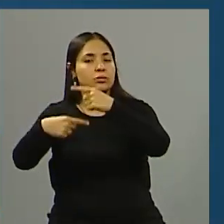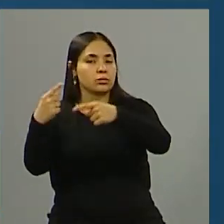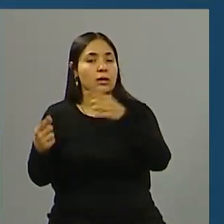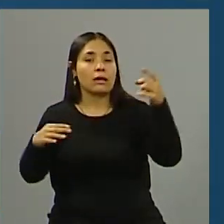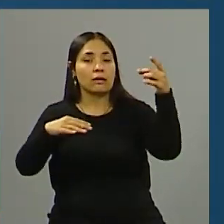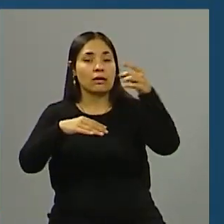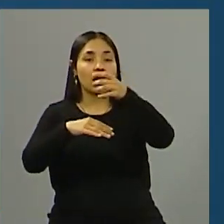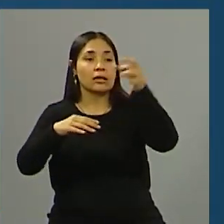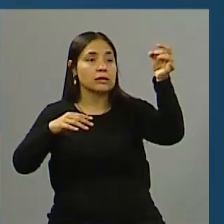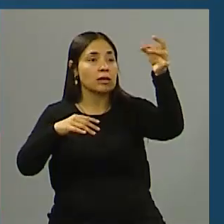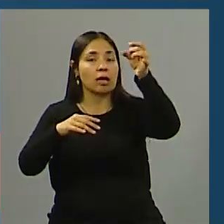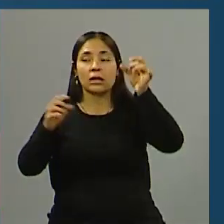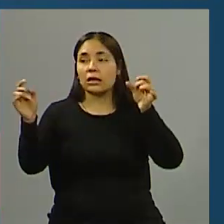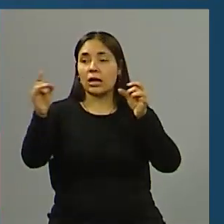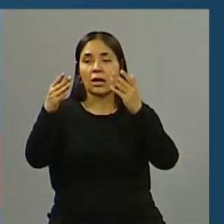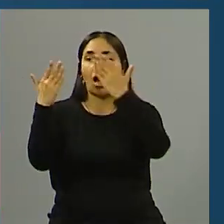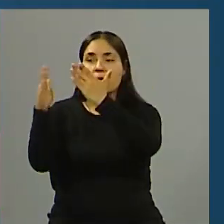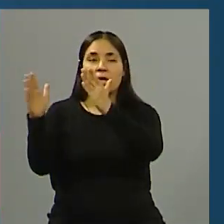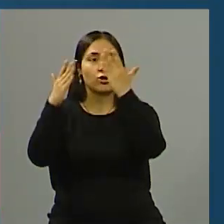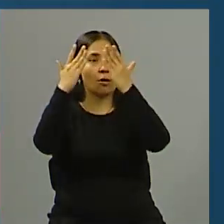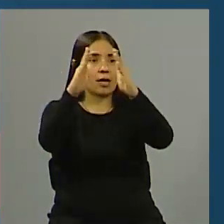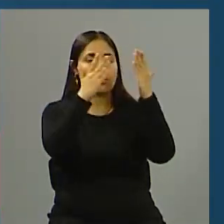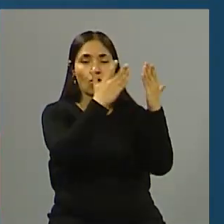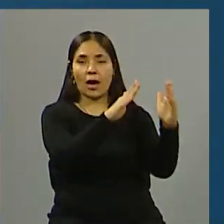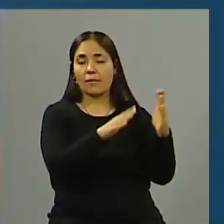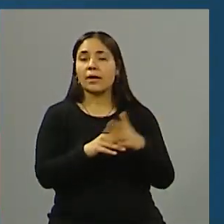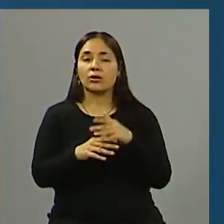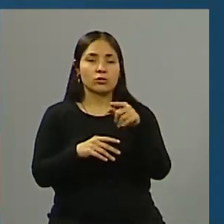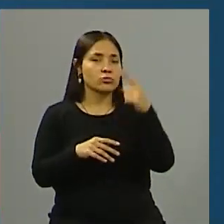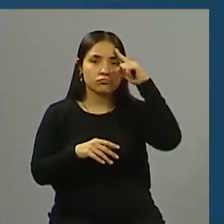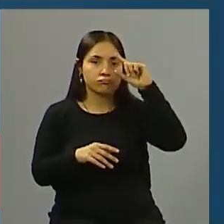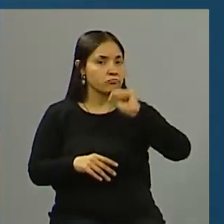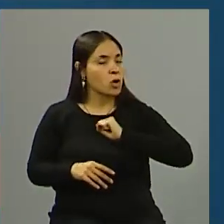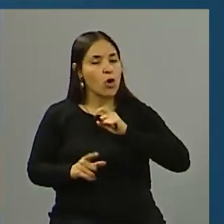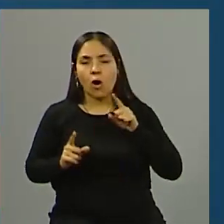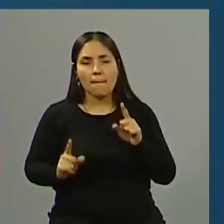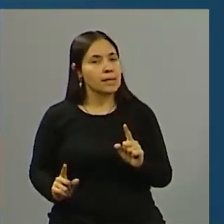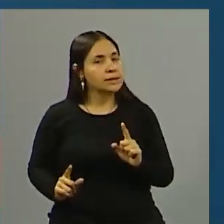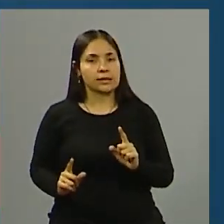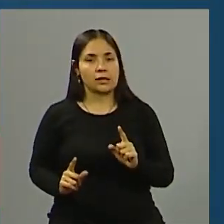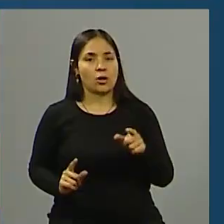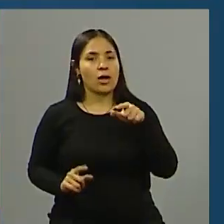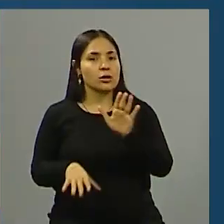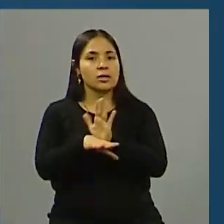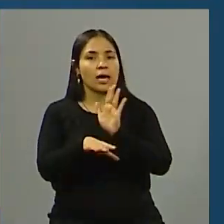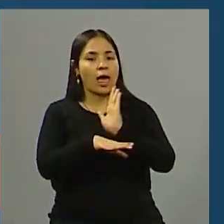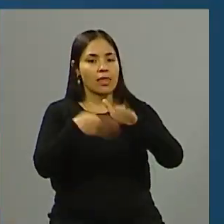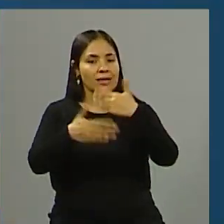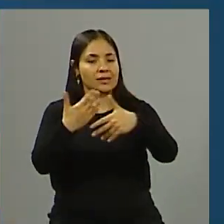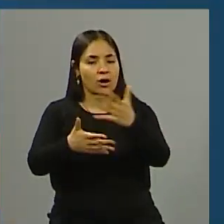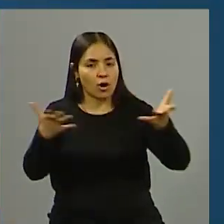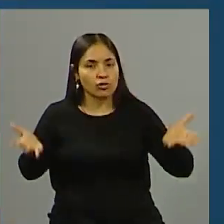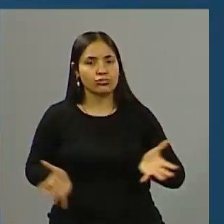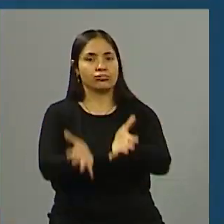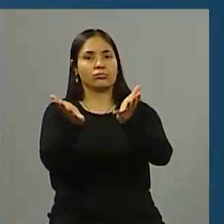rehabilitando líneas ferroviarias. Estamos convencidos de esto, nos parece que esto favorece el desarrollo,